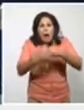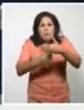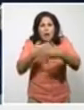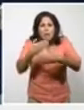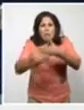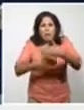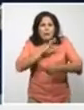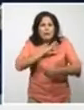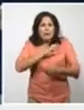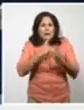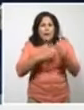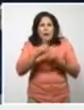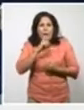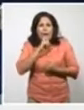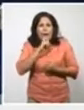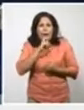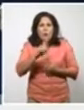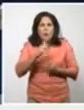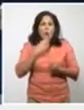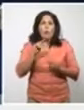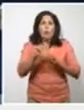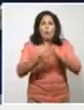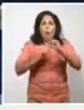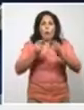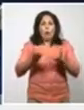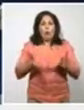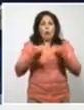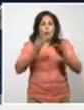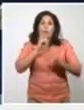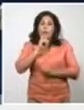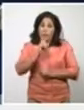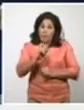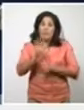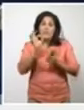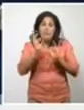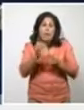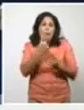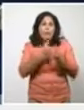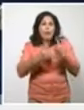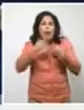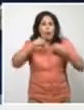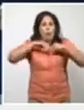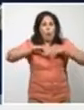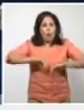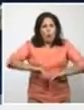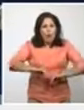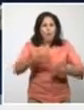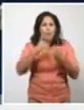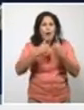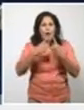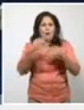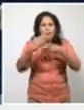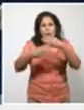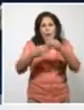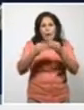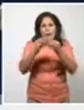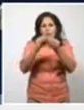síntomas, recuperar totalmente es difícil porque siempre queda una fibrosis